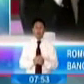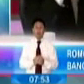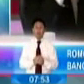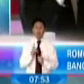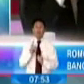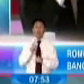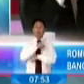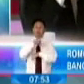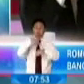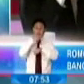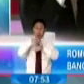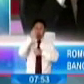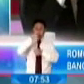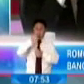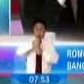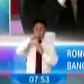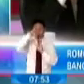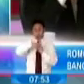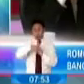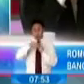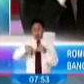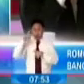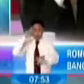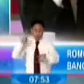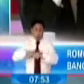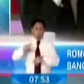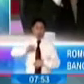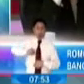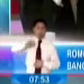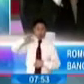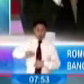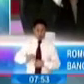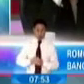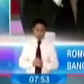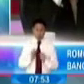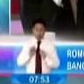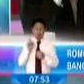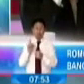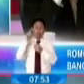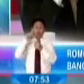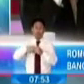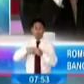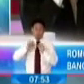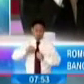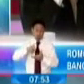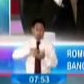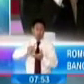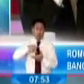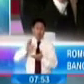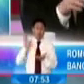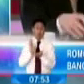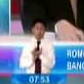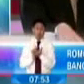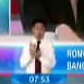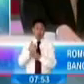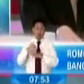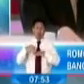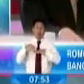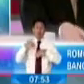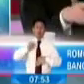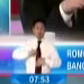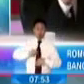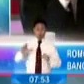jornadas laborales o los acuerdos sobre la reducción de salario, la afiliación se sigue pagando al seguro sobre el salario completo. De